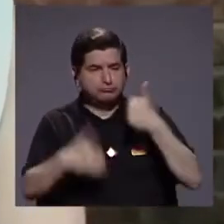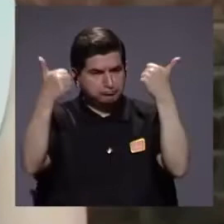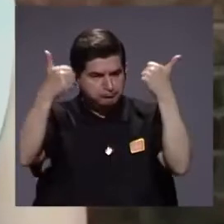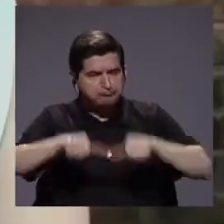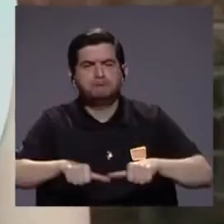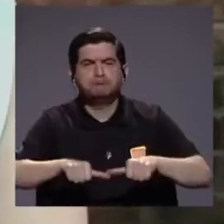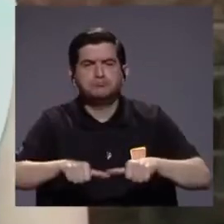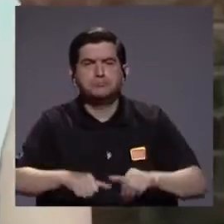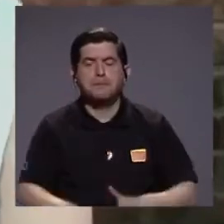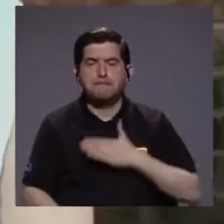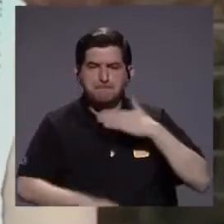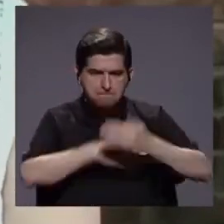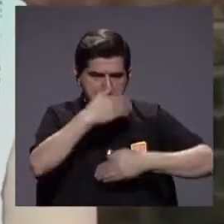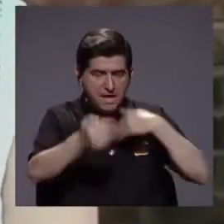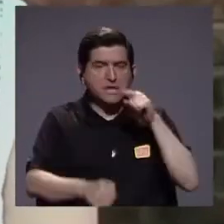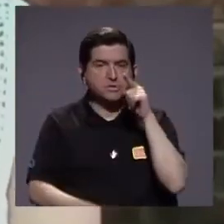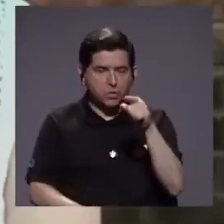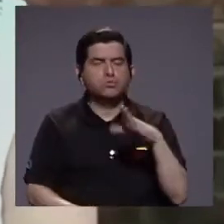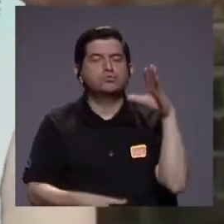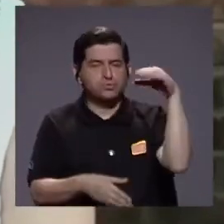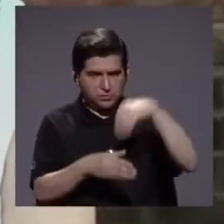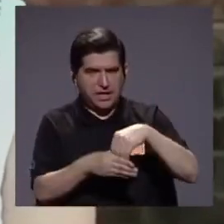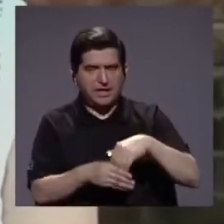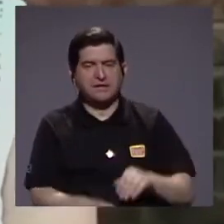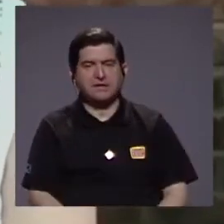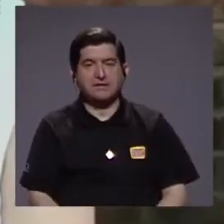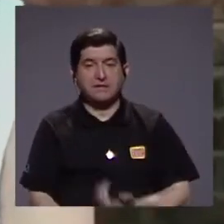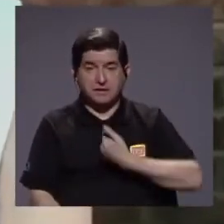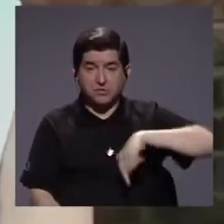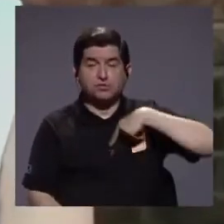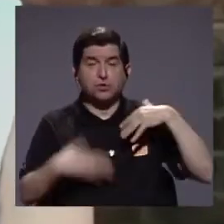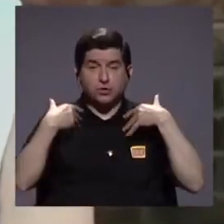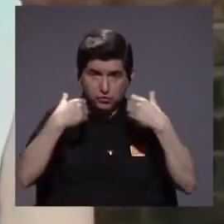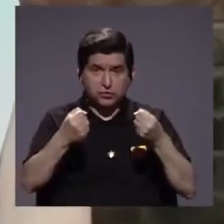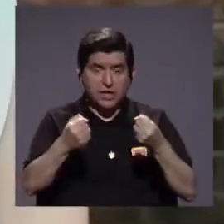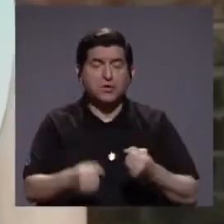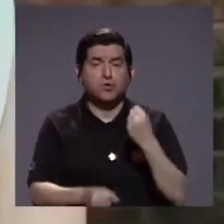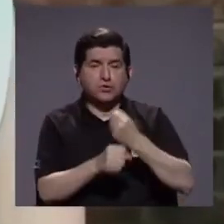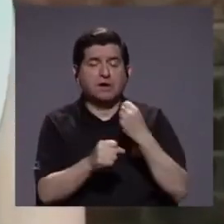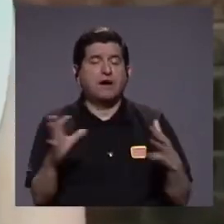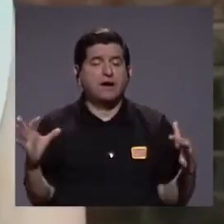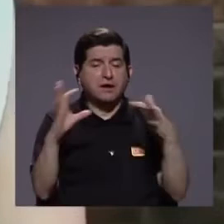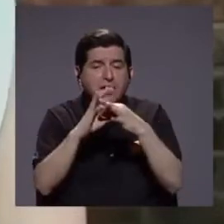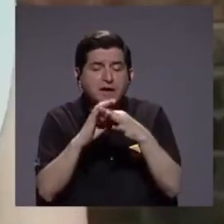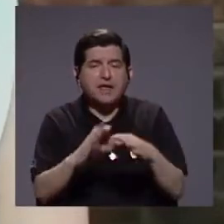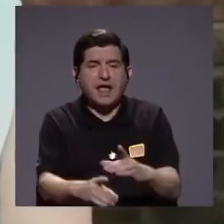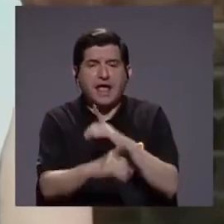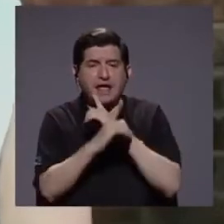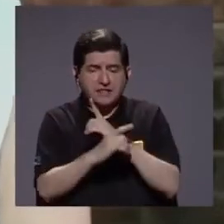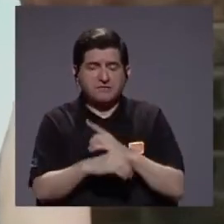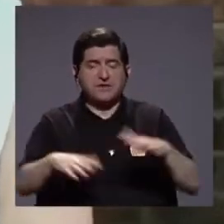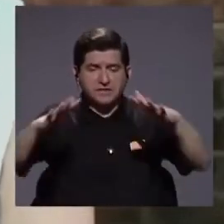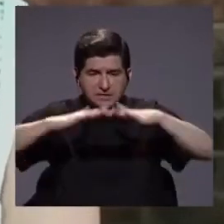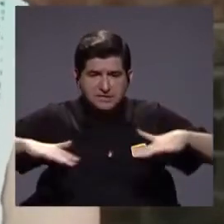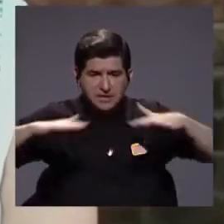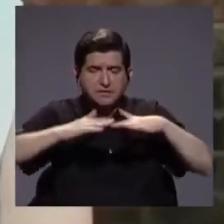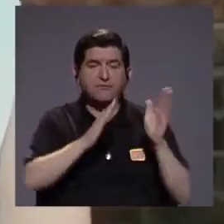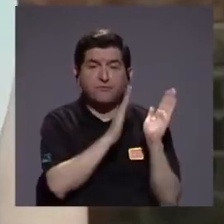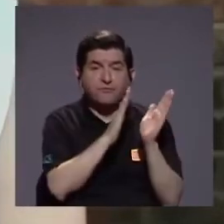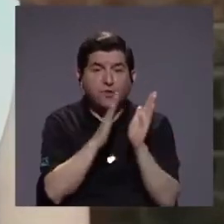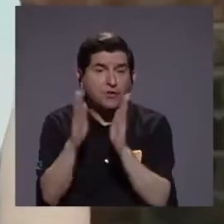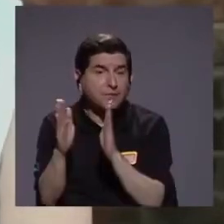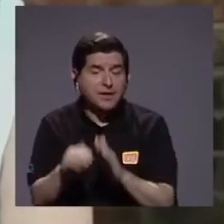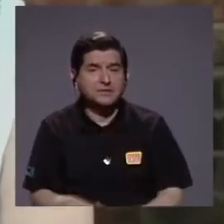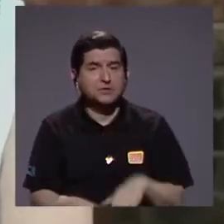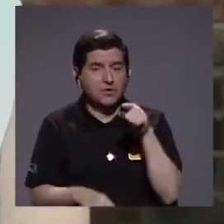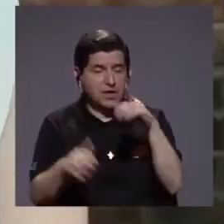acuerdo, en mi gestión ustedes están, porque somos salud y tenemos que trabajar en conjunto para defender nuestros espacios de formación,